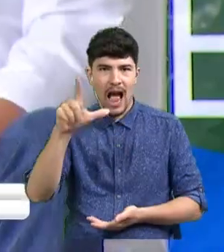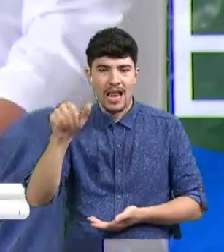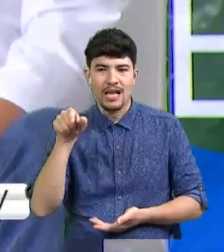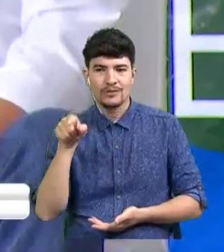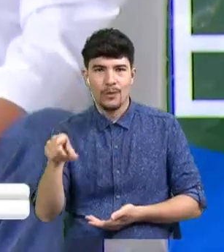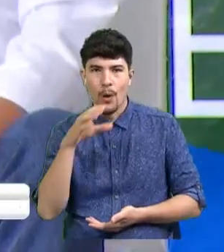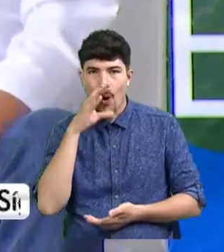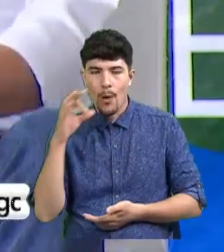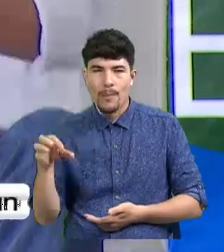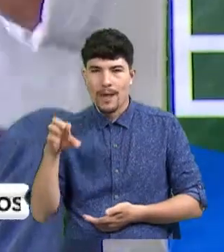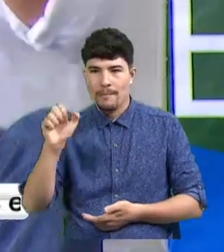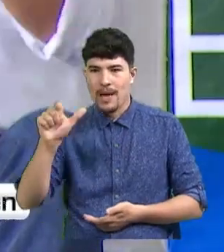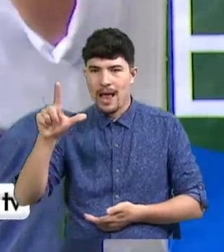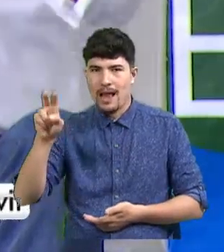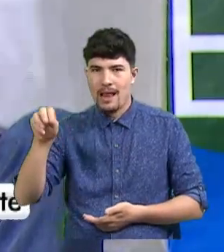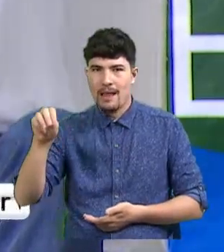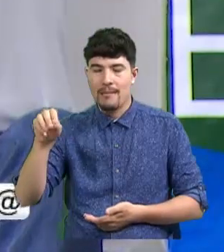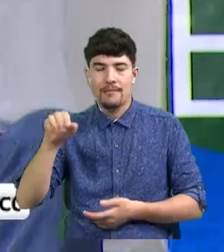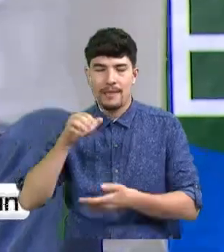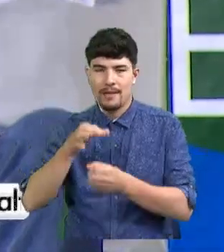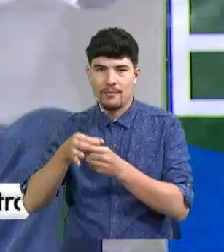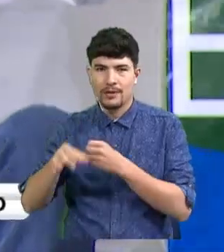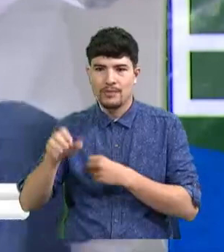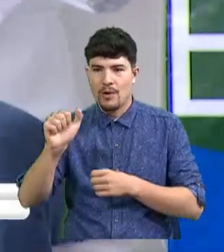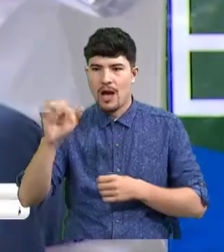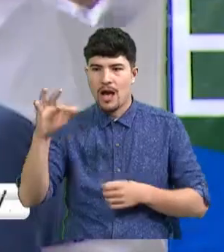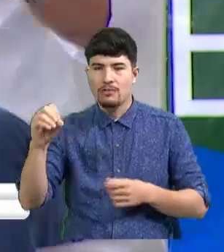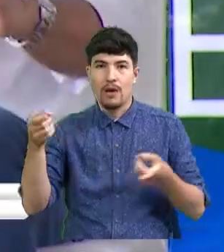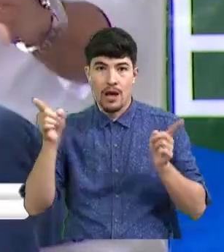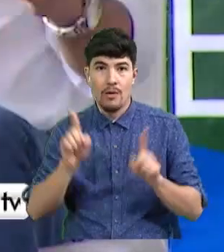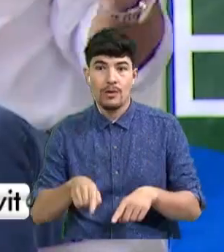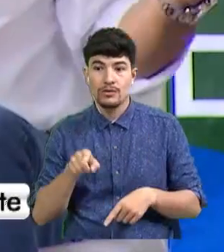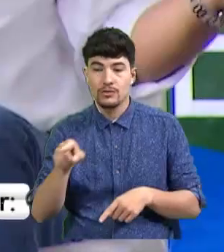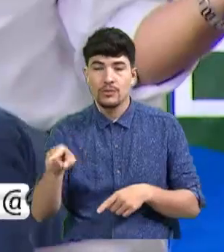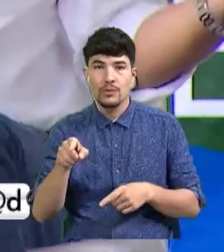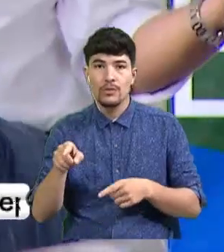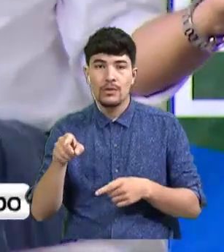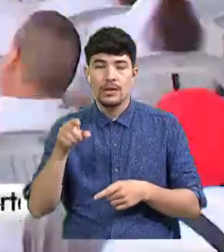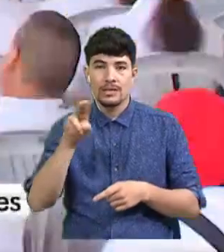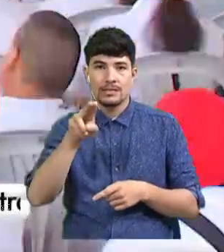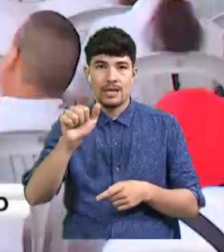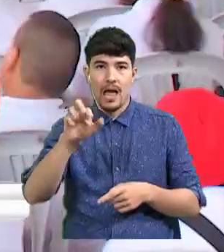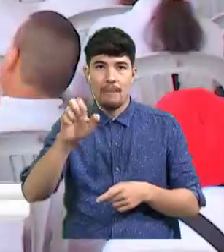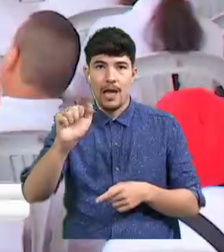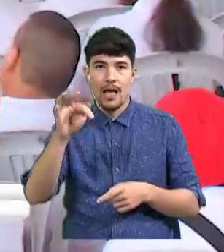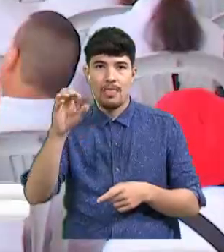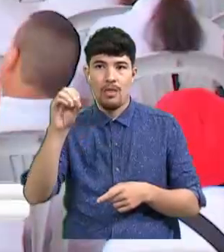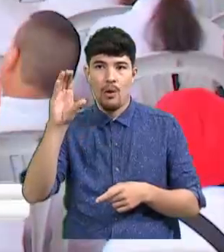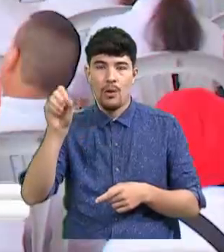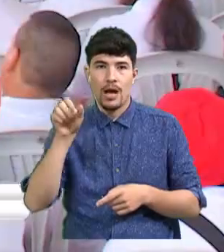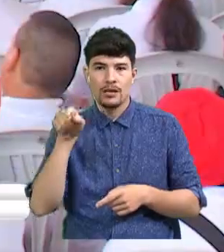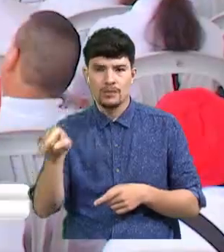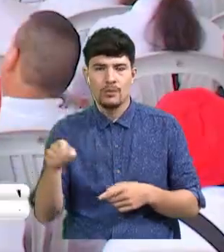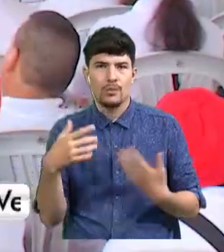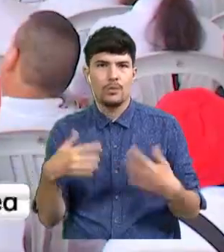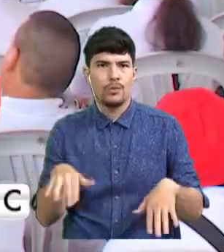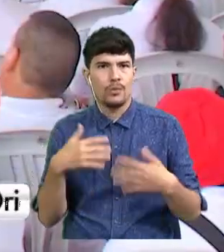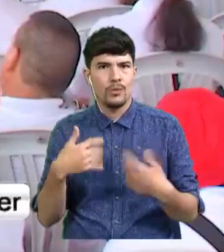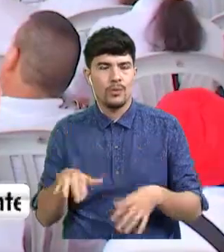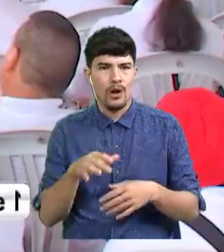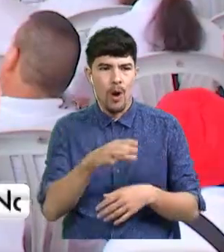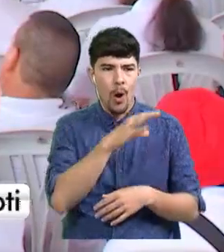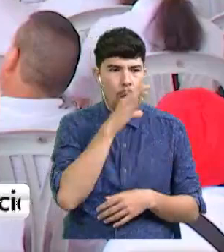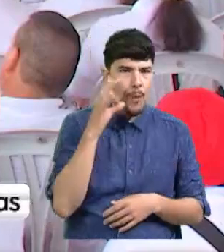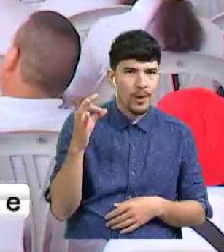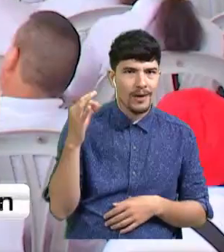hijo del Palmar, del Hato, perdón, ahora Ana Cristina que es de Zapatoca, ganadora de la Vuelta a Colombia, tenemos tanto